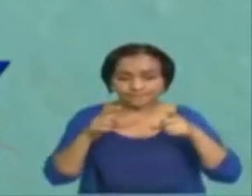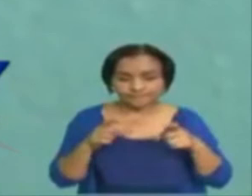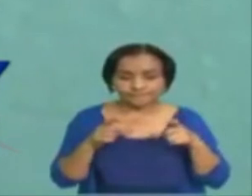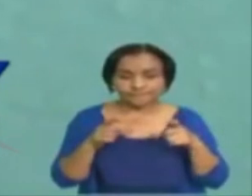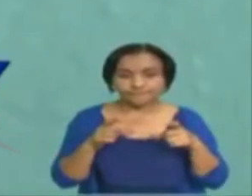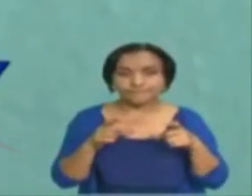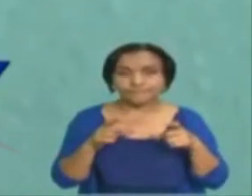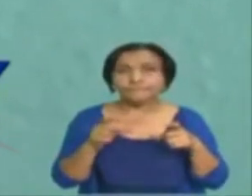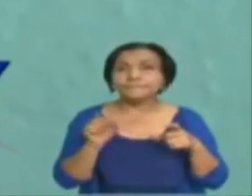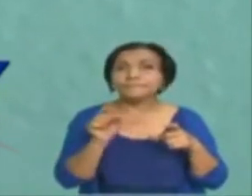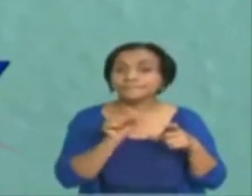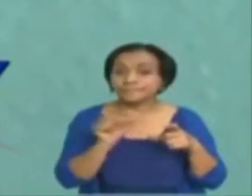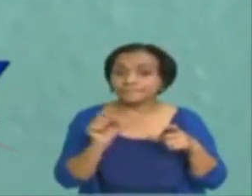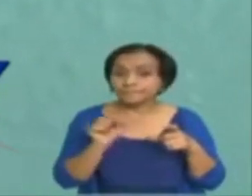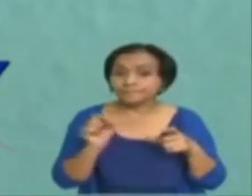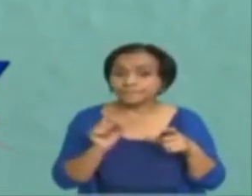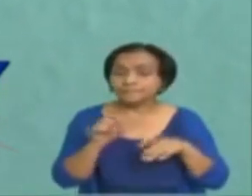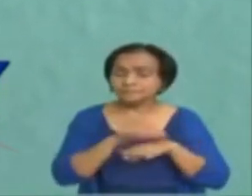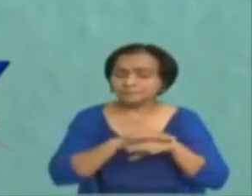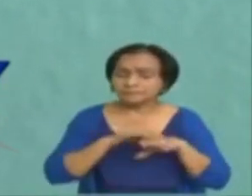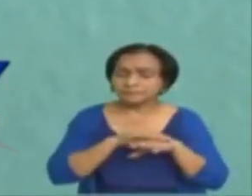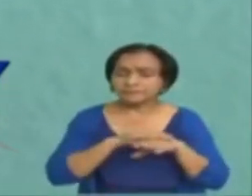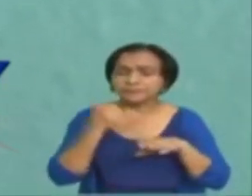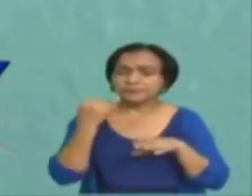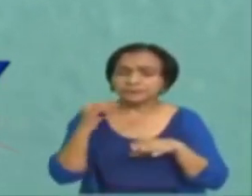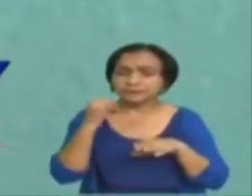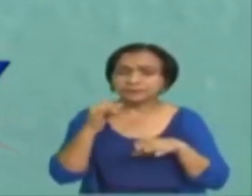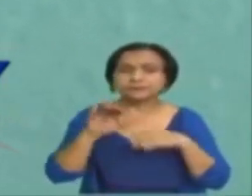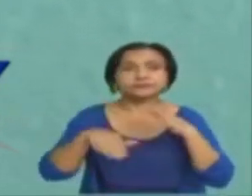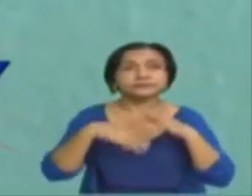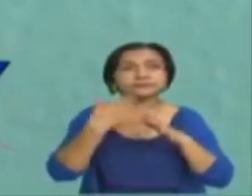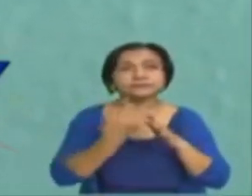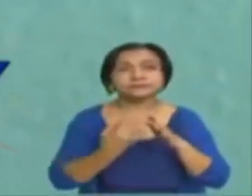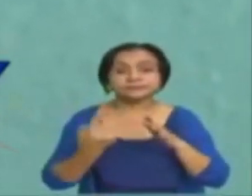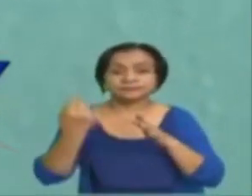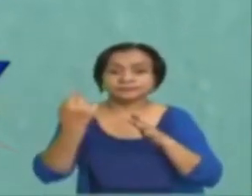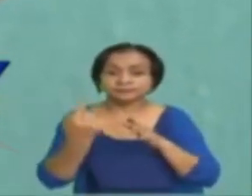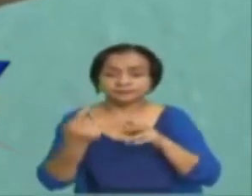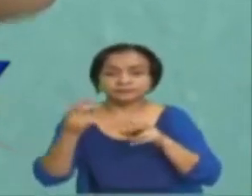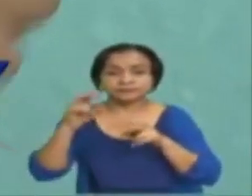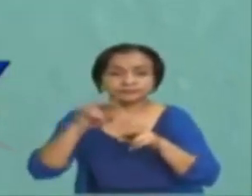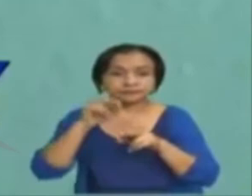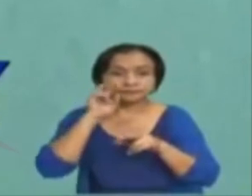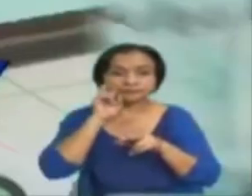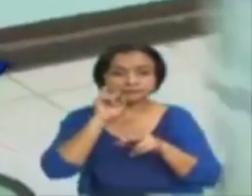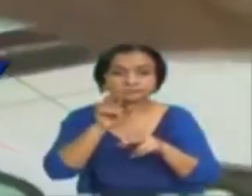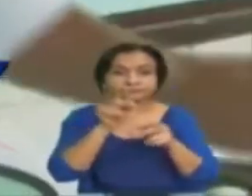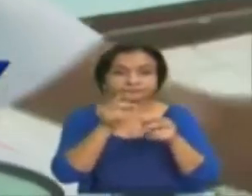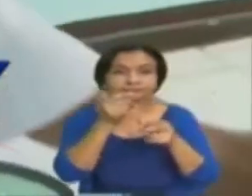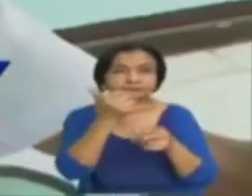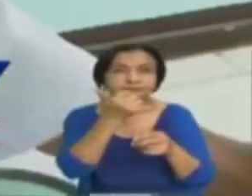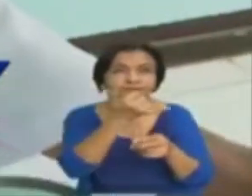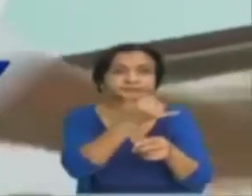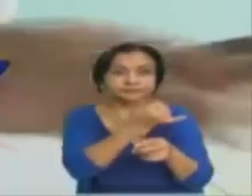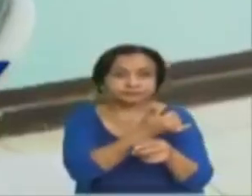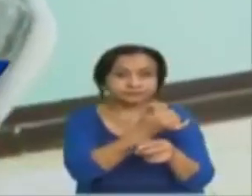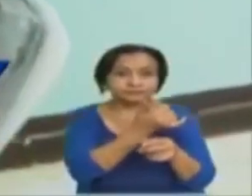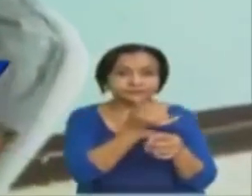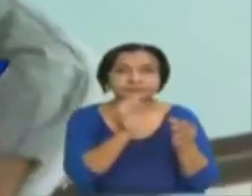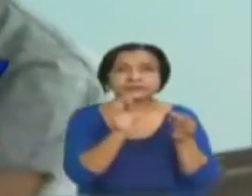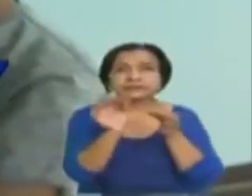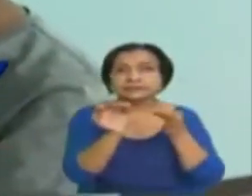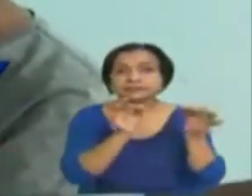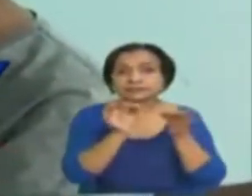de 300.000 vacunas. La vocera del gobierno y vicepresidenta de Nicaragua dijo que para este martes se estará desarrollando la inoculación